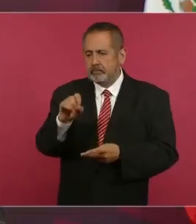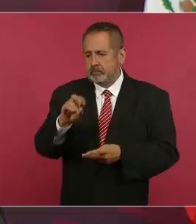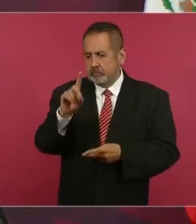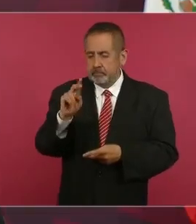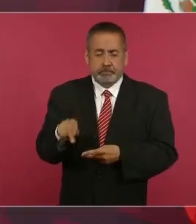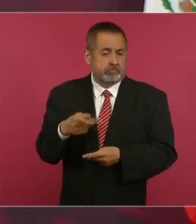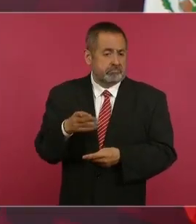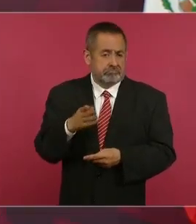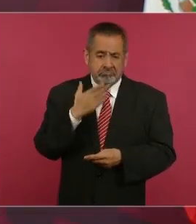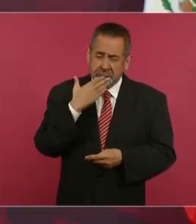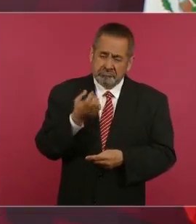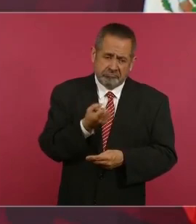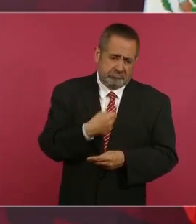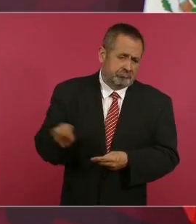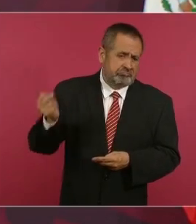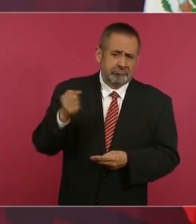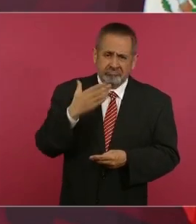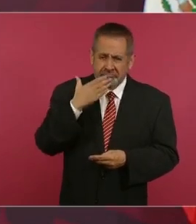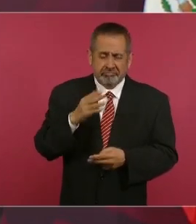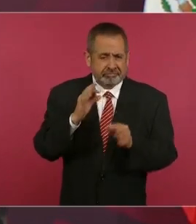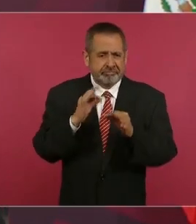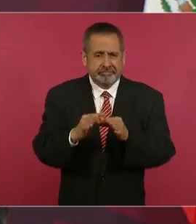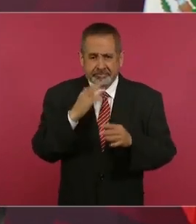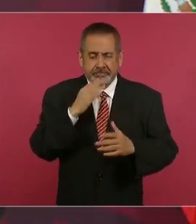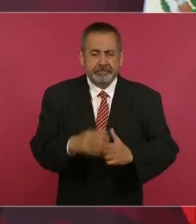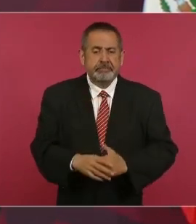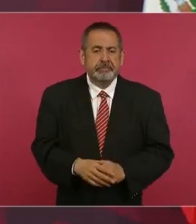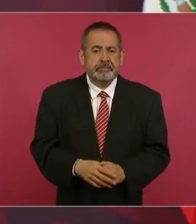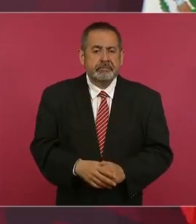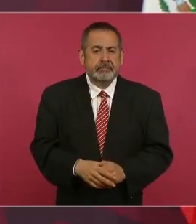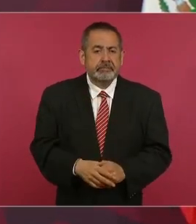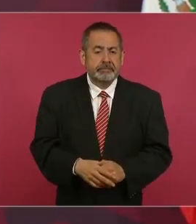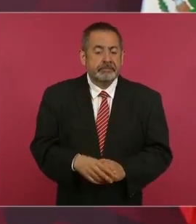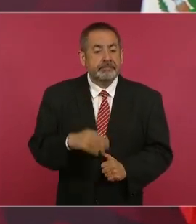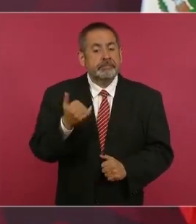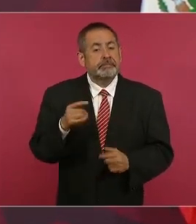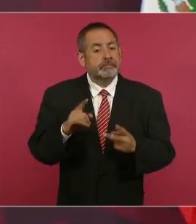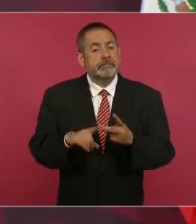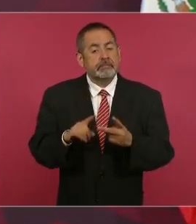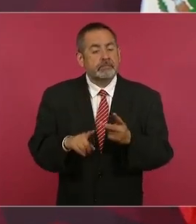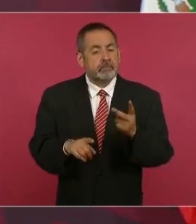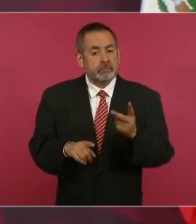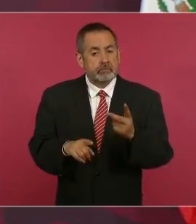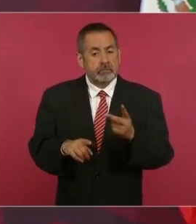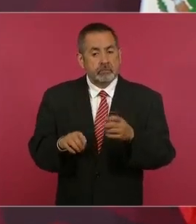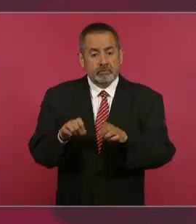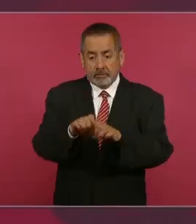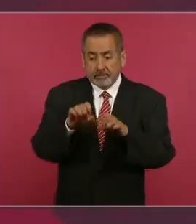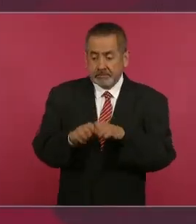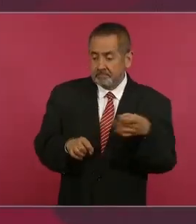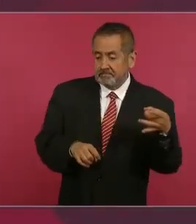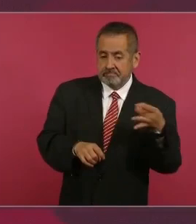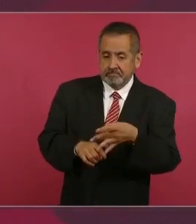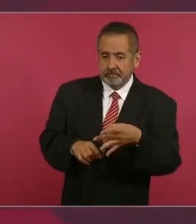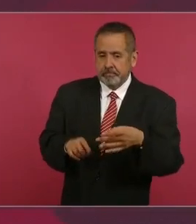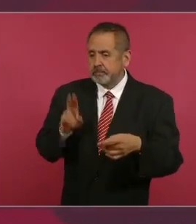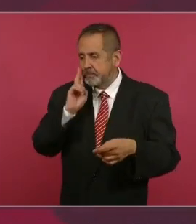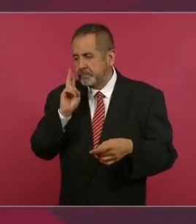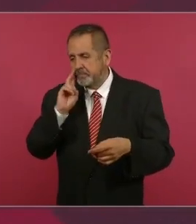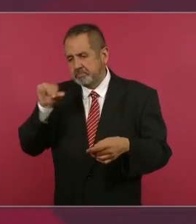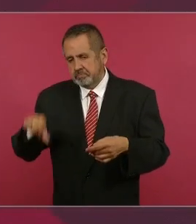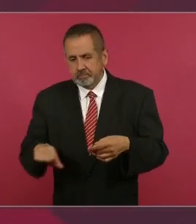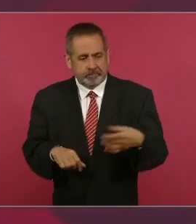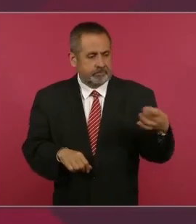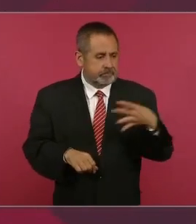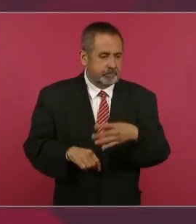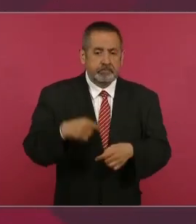Muy bueno, mucho, muy bueno. Y el equipo que les ganó también trae